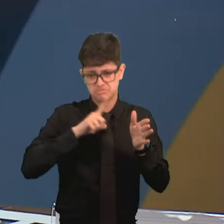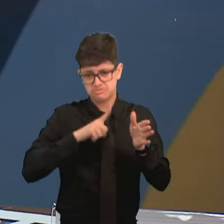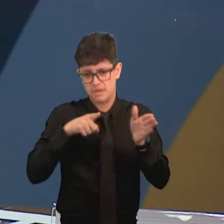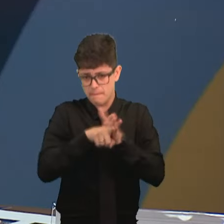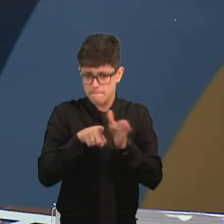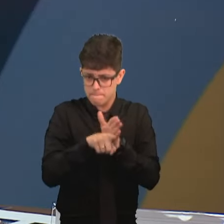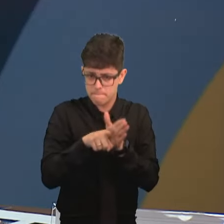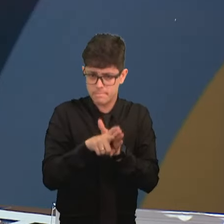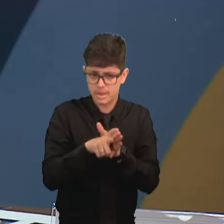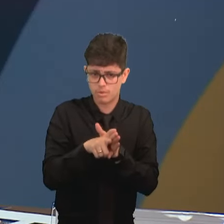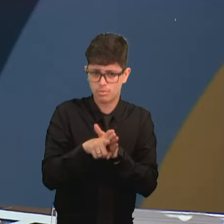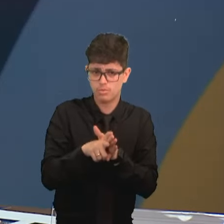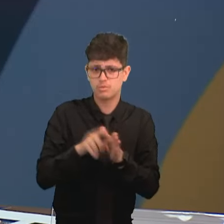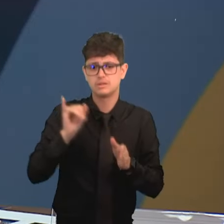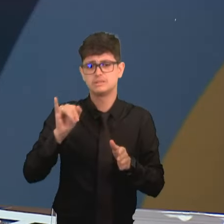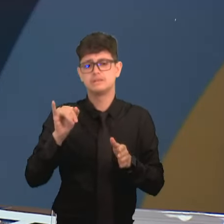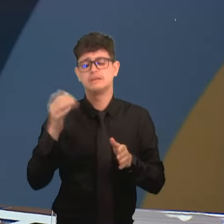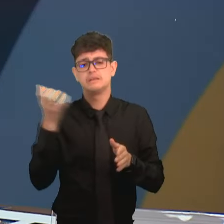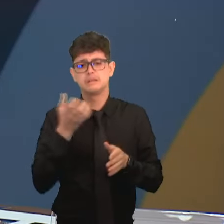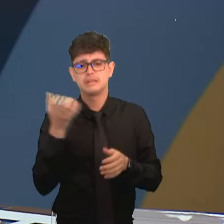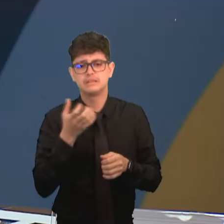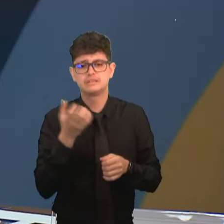preguntas. Y si quieren